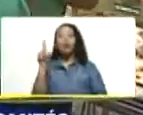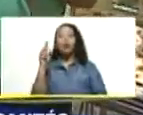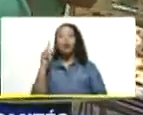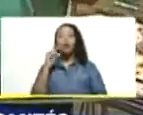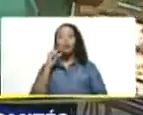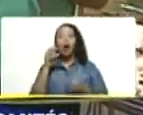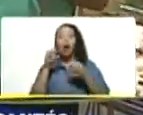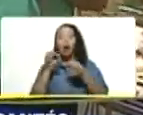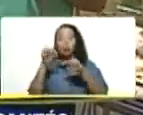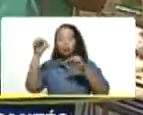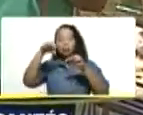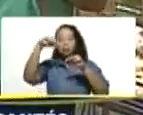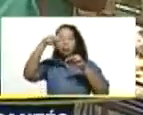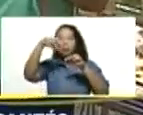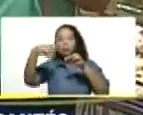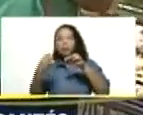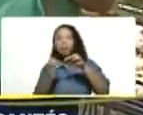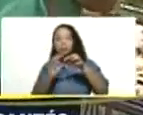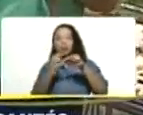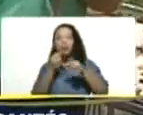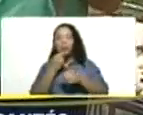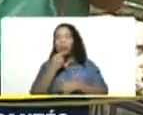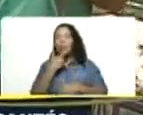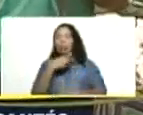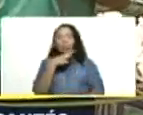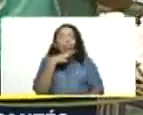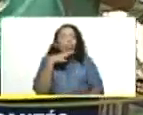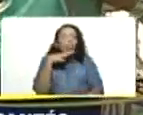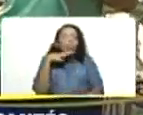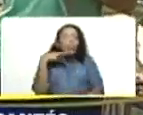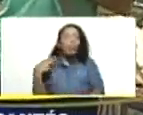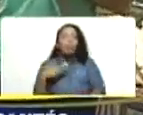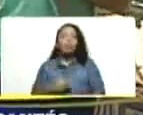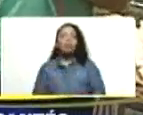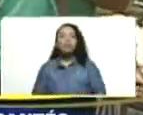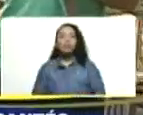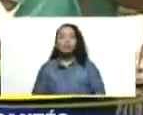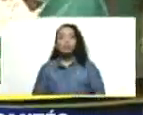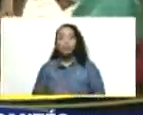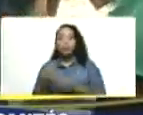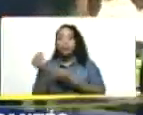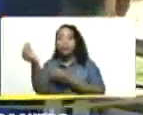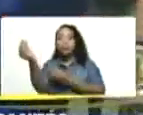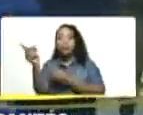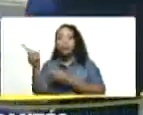ajonjolí. Exquisito, ¿verdad? Ah, Silita. Toma, cómetelo todo.